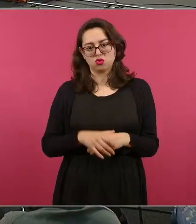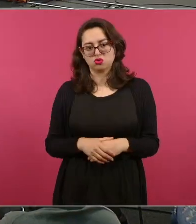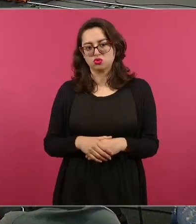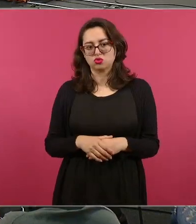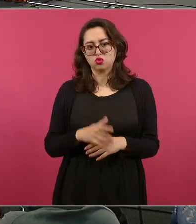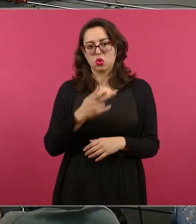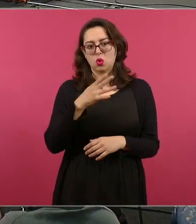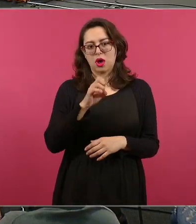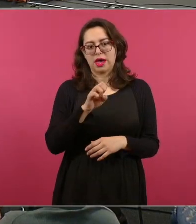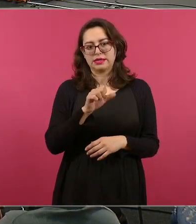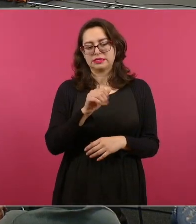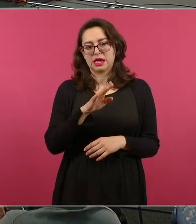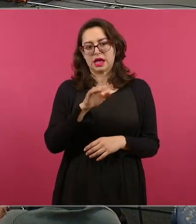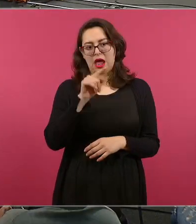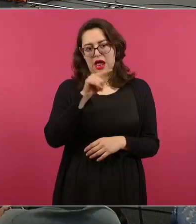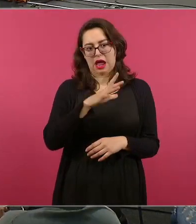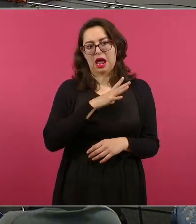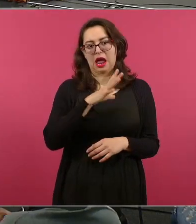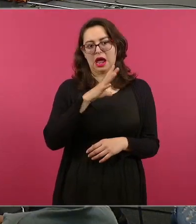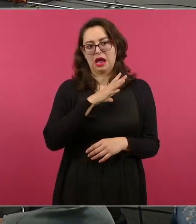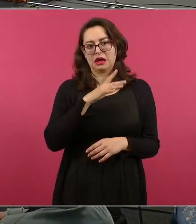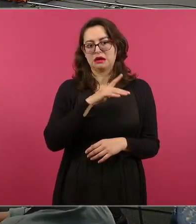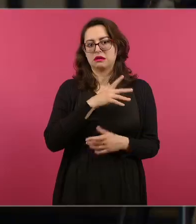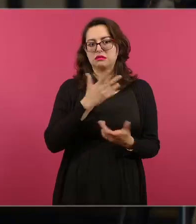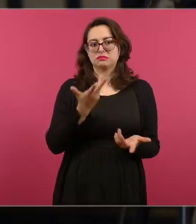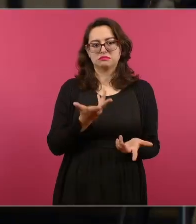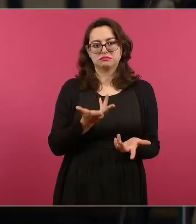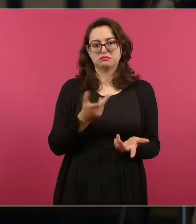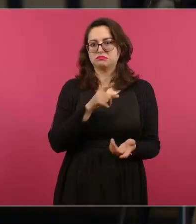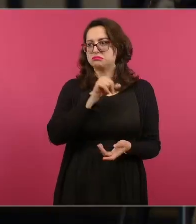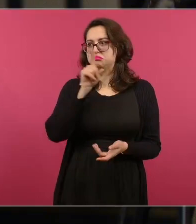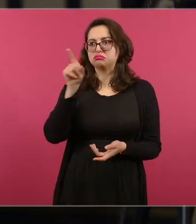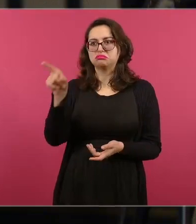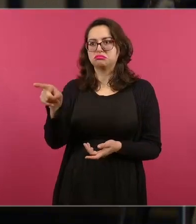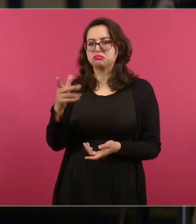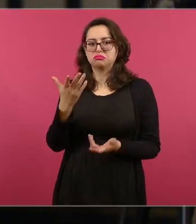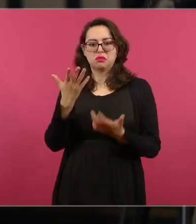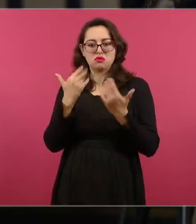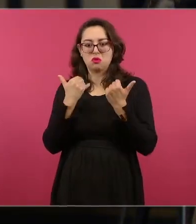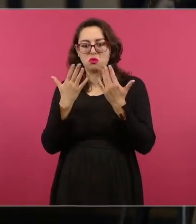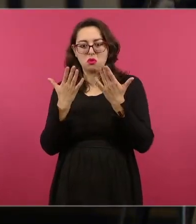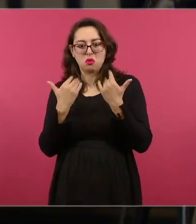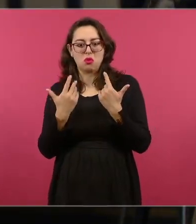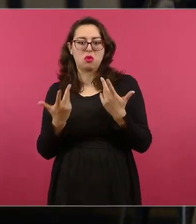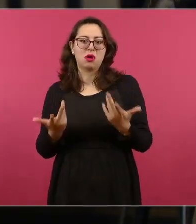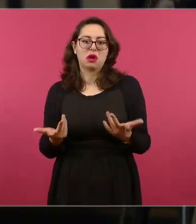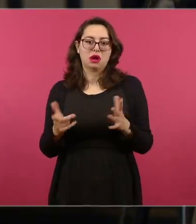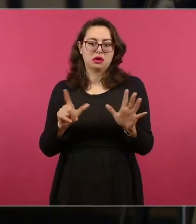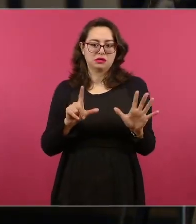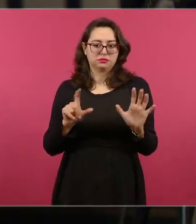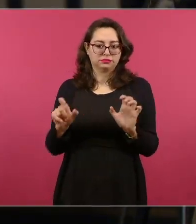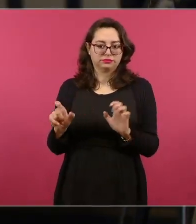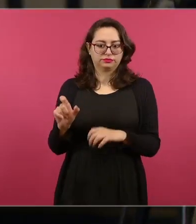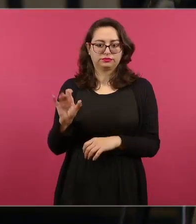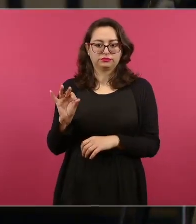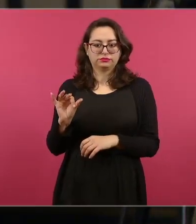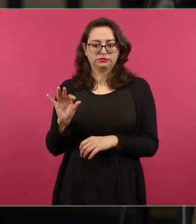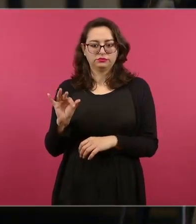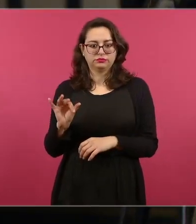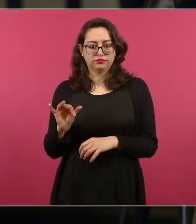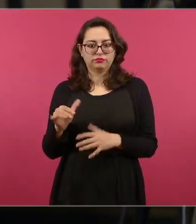todo, seguro social, todo. Y allá no lo hay, presidente. Y hay 740